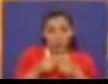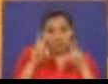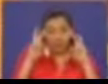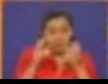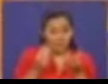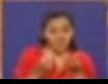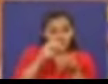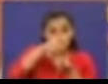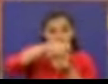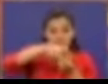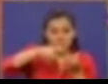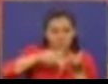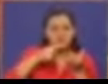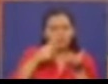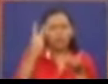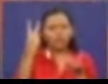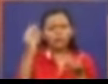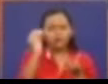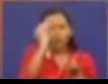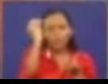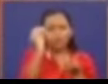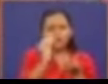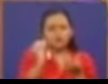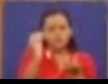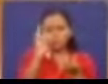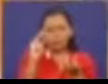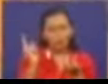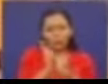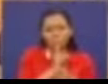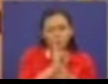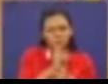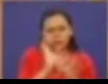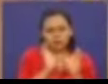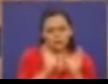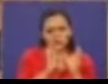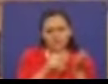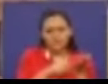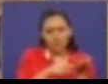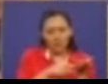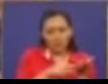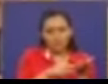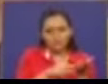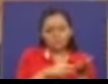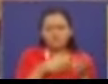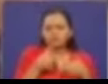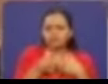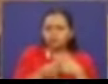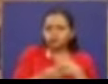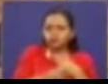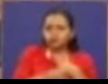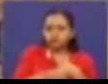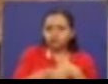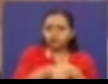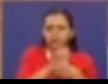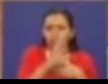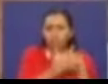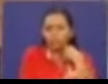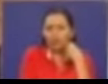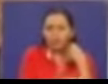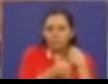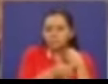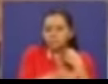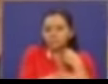menos del 2% el que sí utilizaba semilla certificada. Es decir, era la condena a la pobreza perpetua. Porque